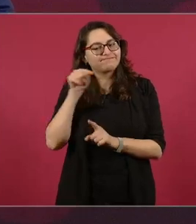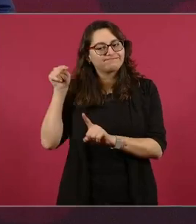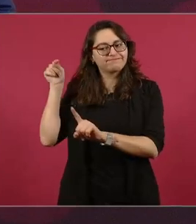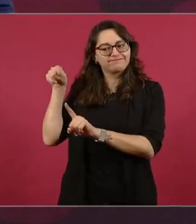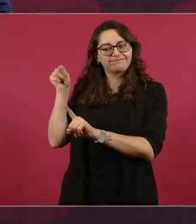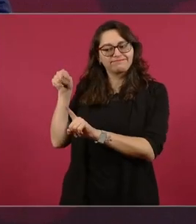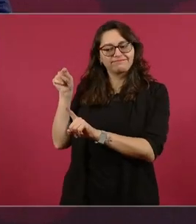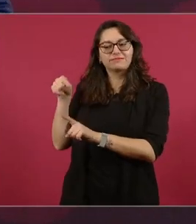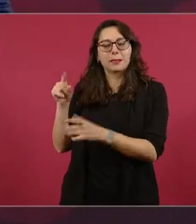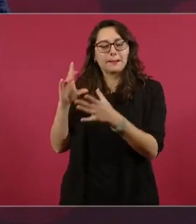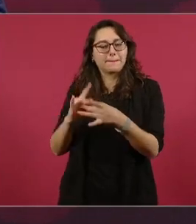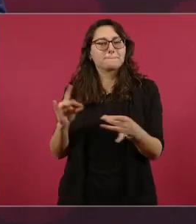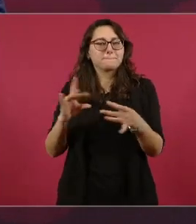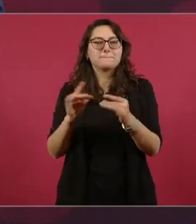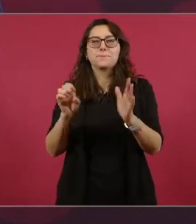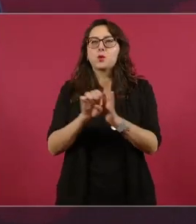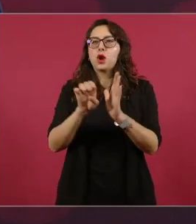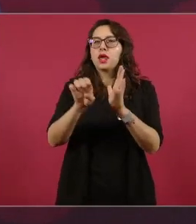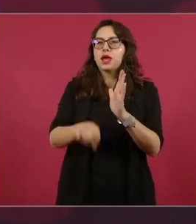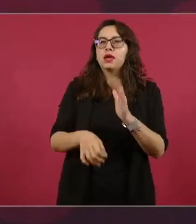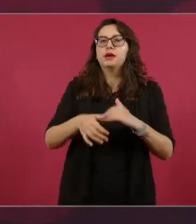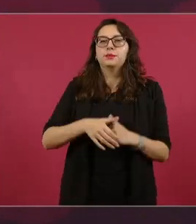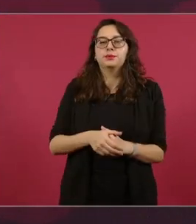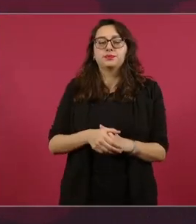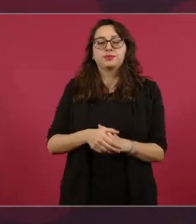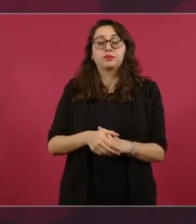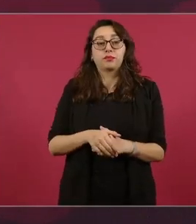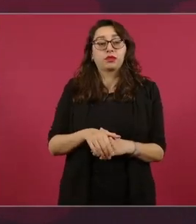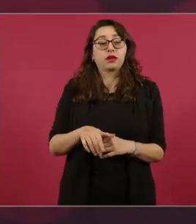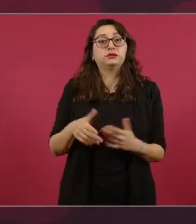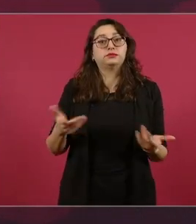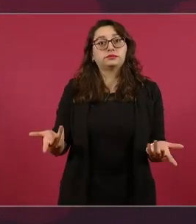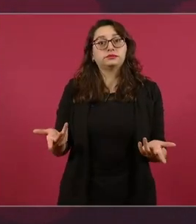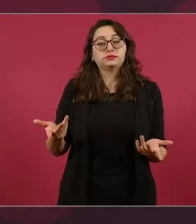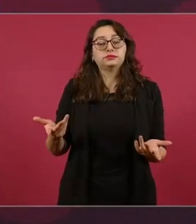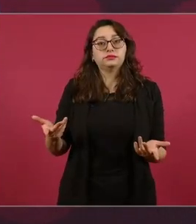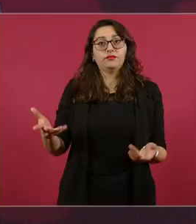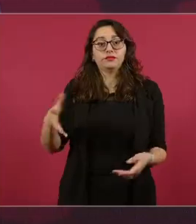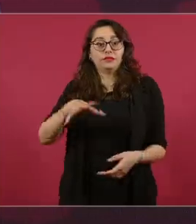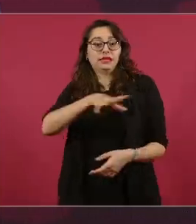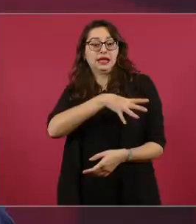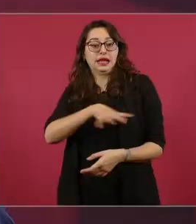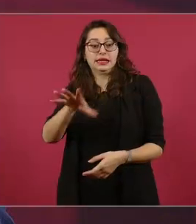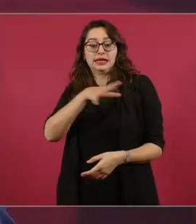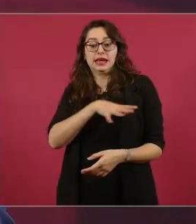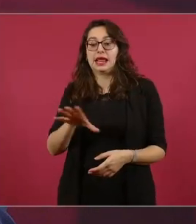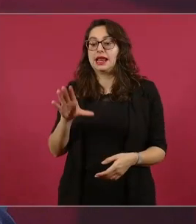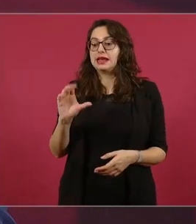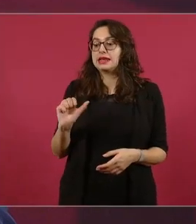del general Cárdenas con la oligarquía de entonces,